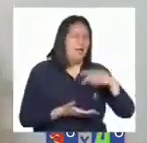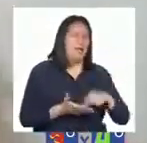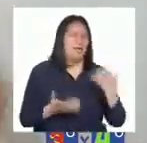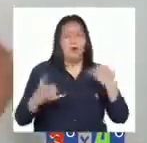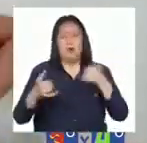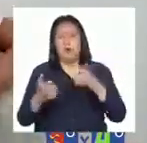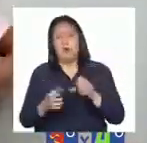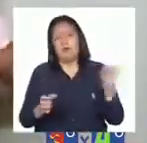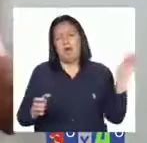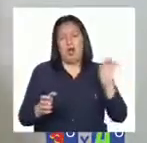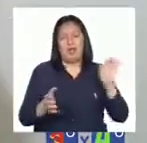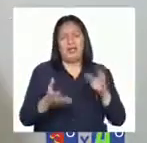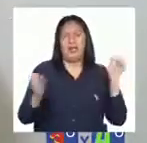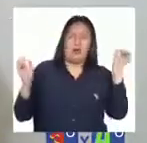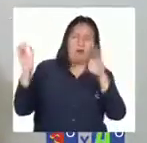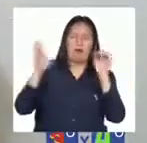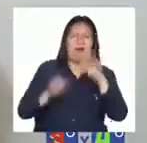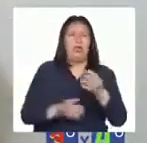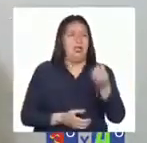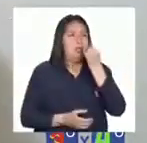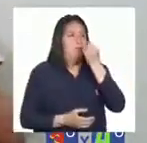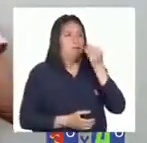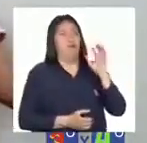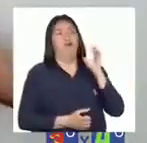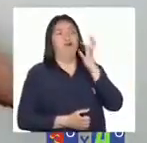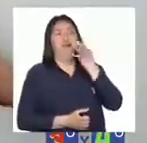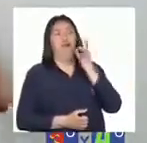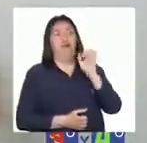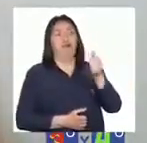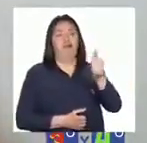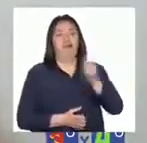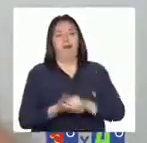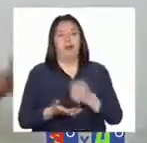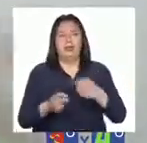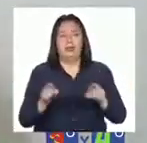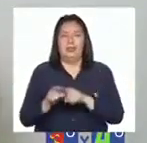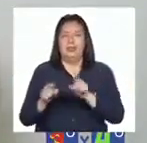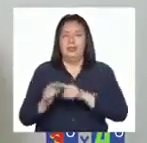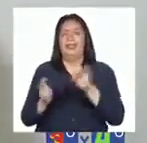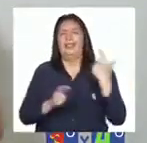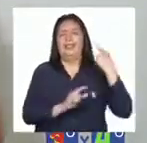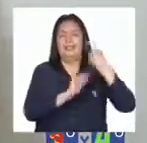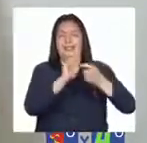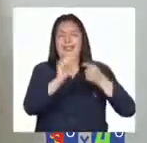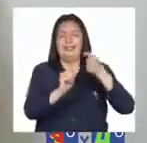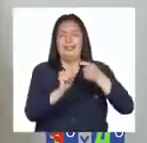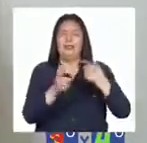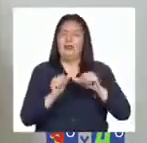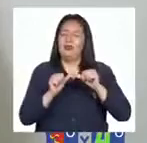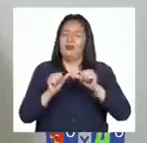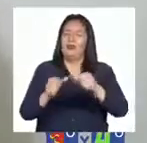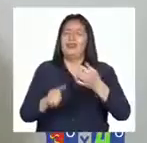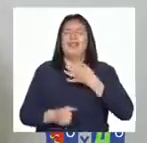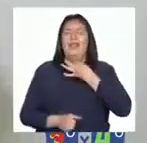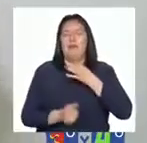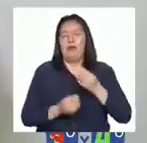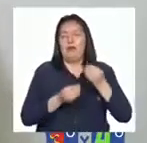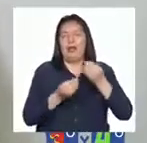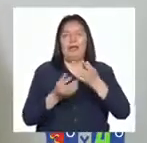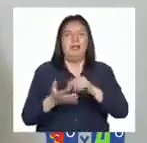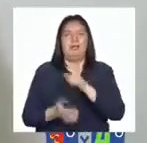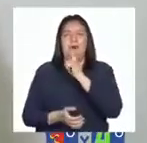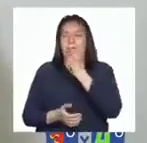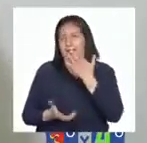el talco y comemos muy rico. Además, mantenemos viva la tradición de nuestros abuelos, de